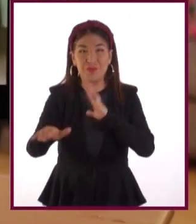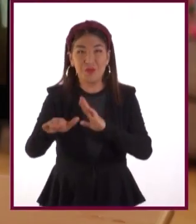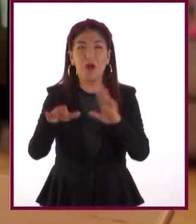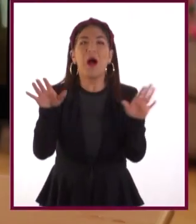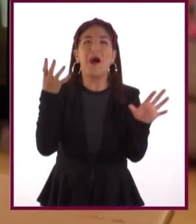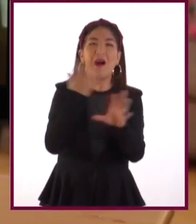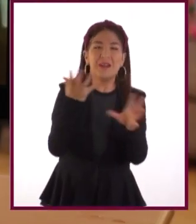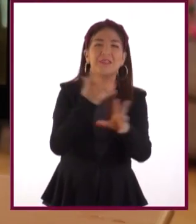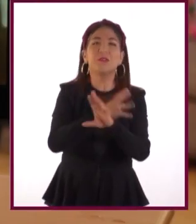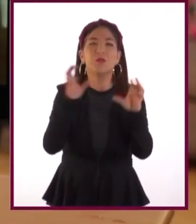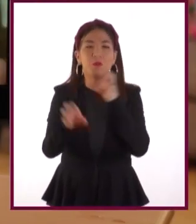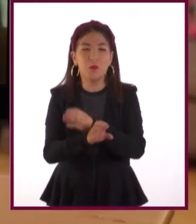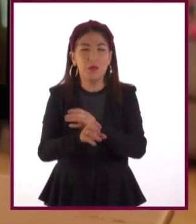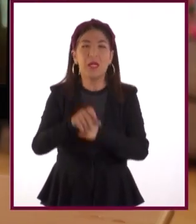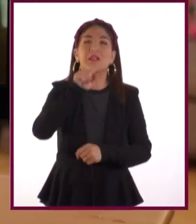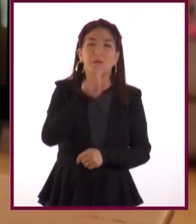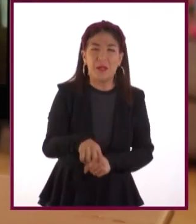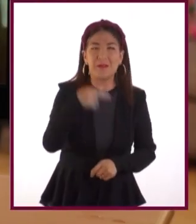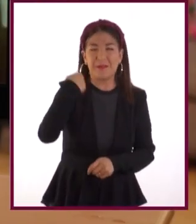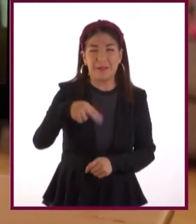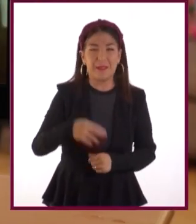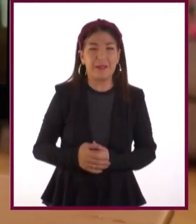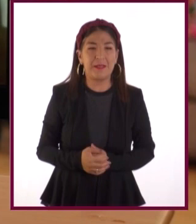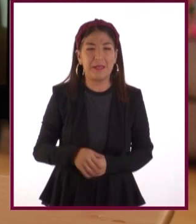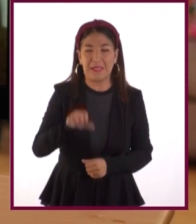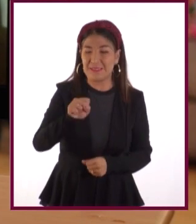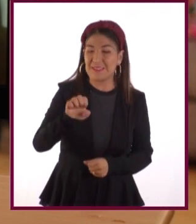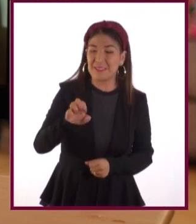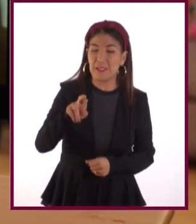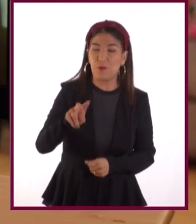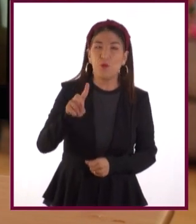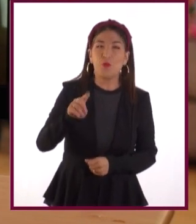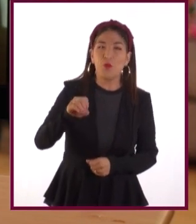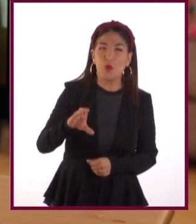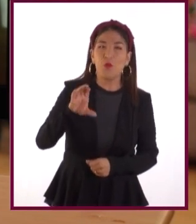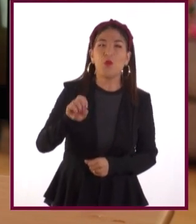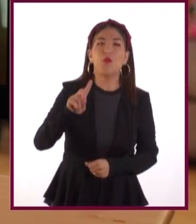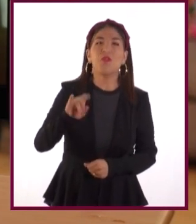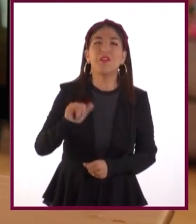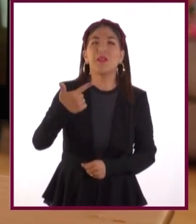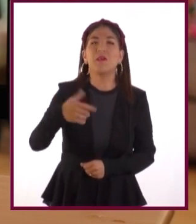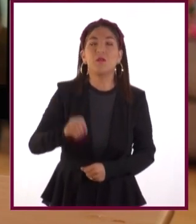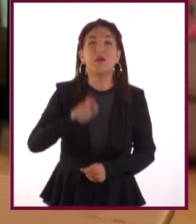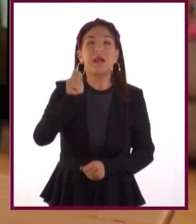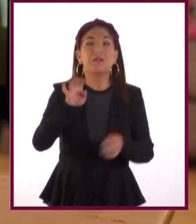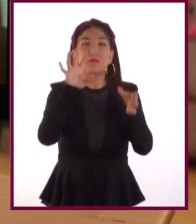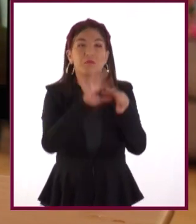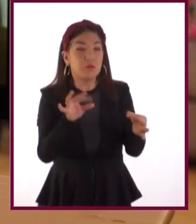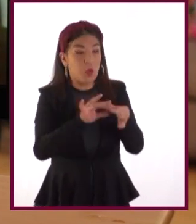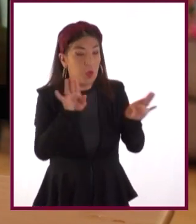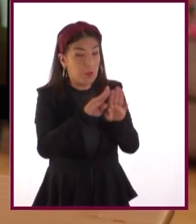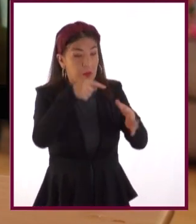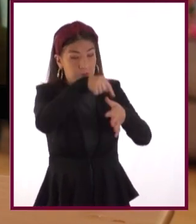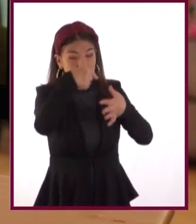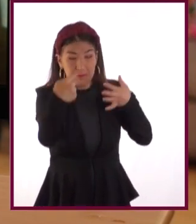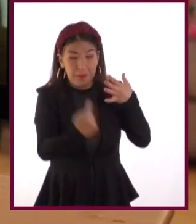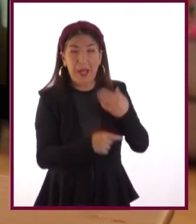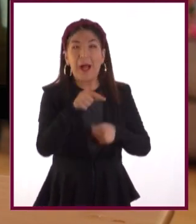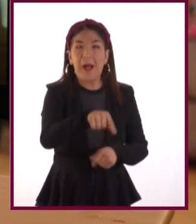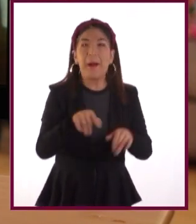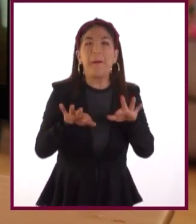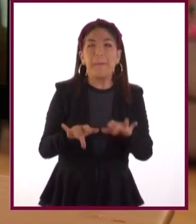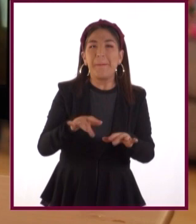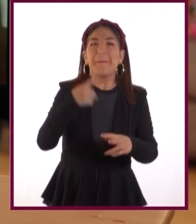Y ya que tenemos esto también claro, entonces desarrollamos algo que se llama pseudocódigo, que son las instrucciones que va a seguir